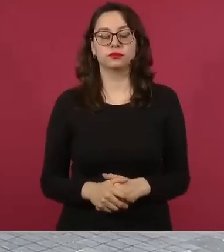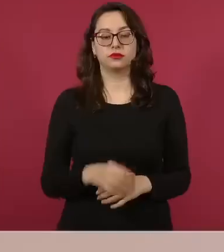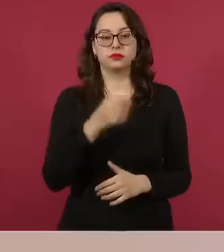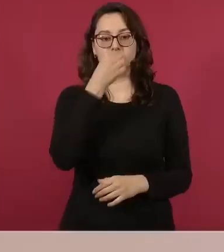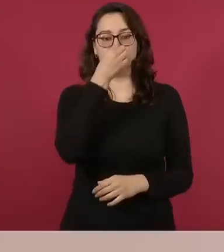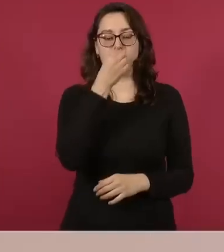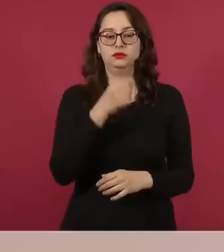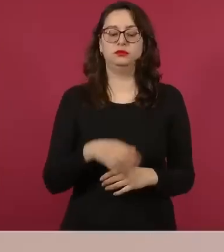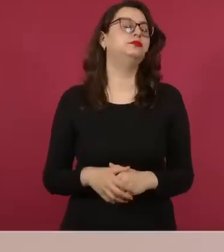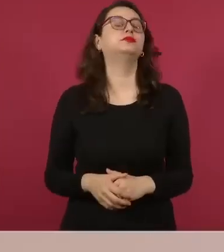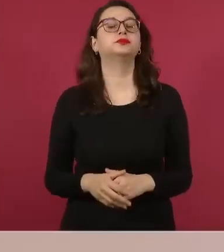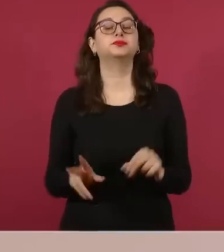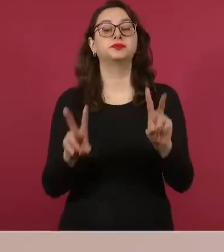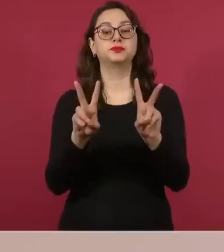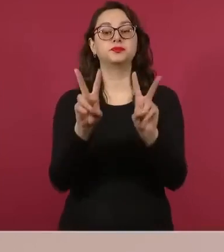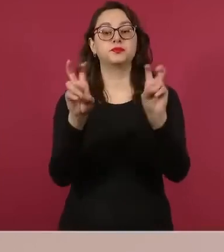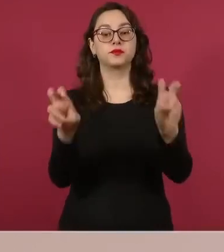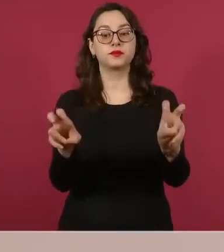Se lee: